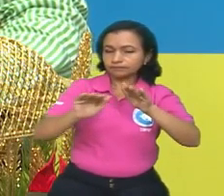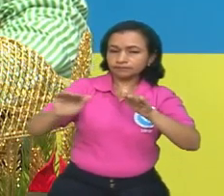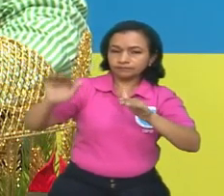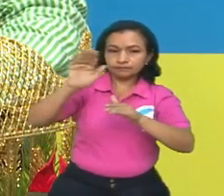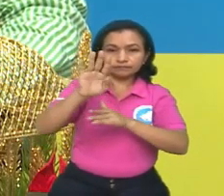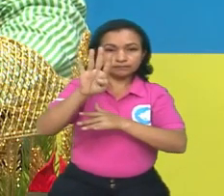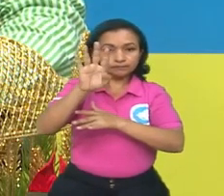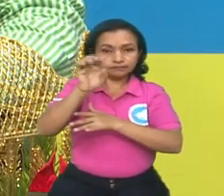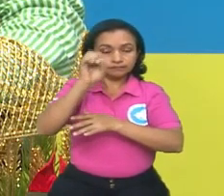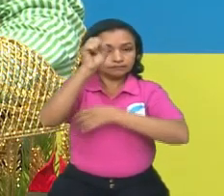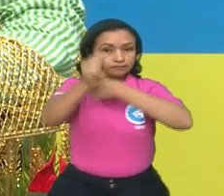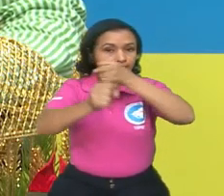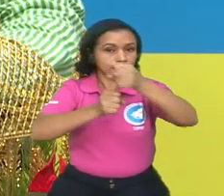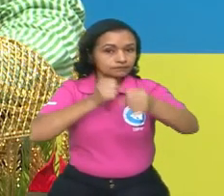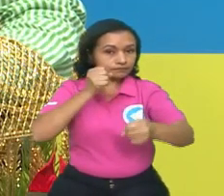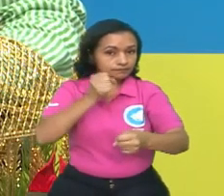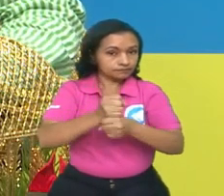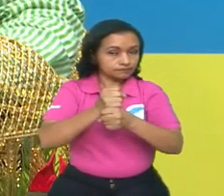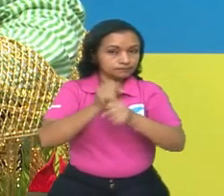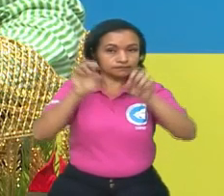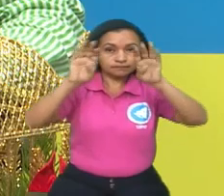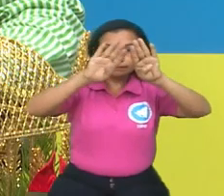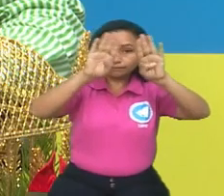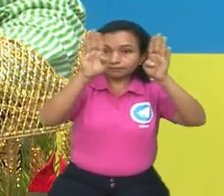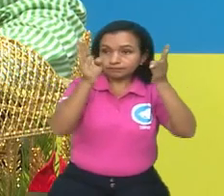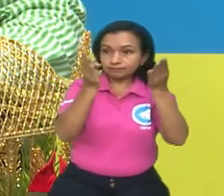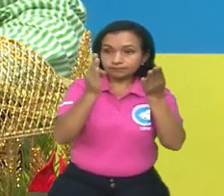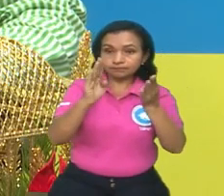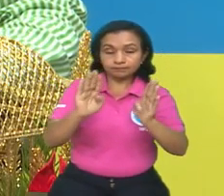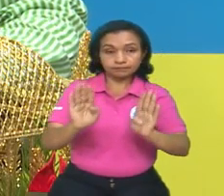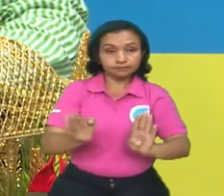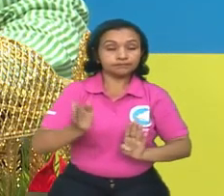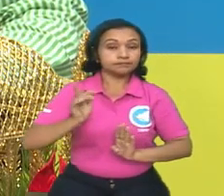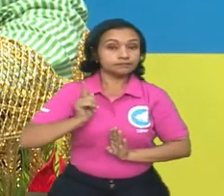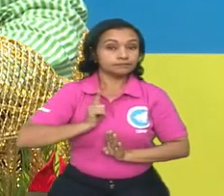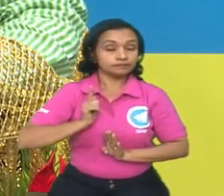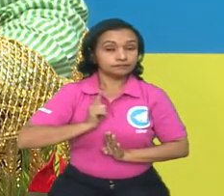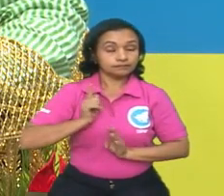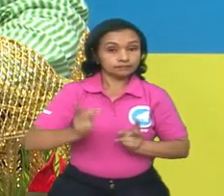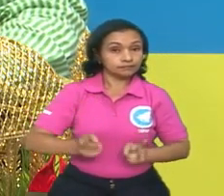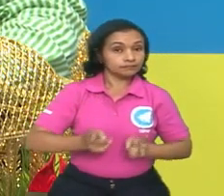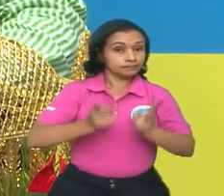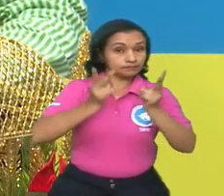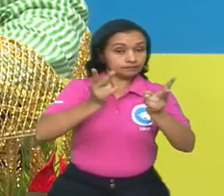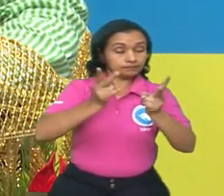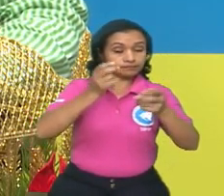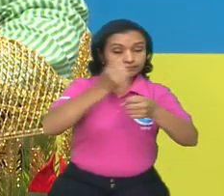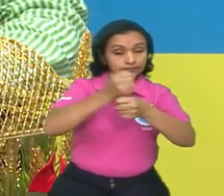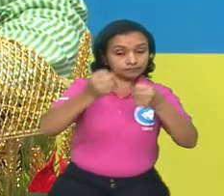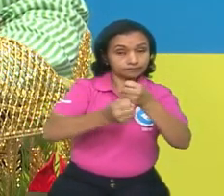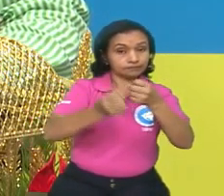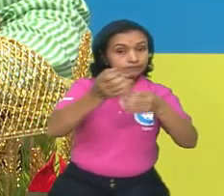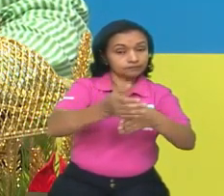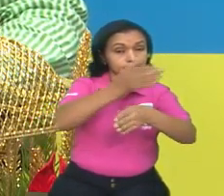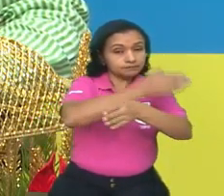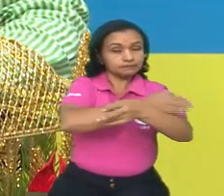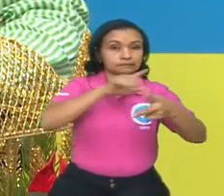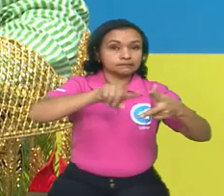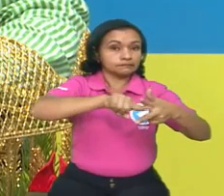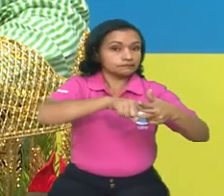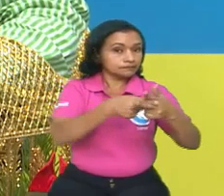años, aquellas mujeres que han tenido una vida sexual temprana y que de alguna manera